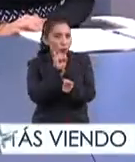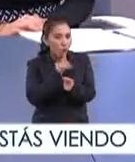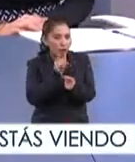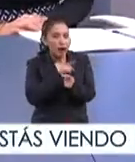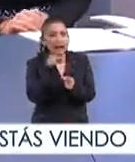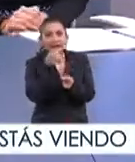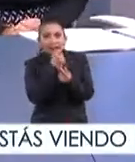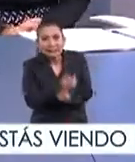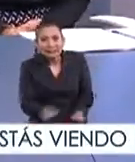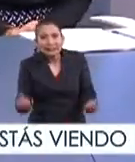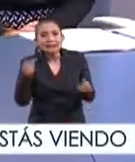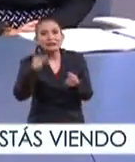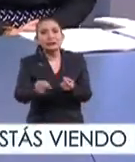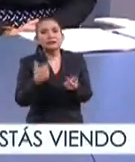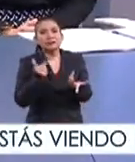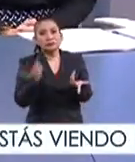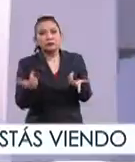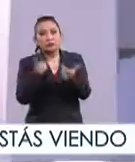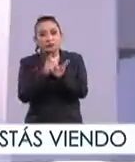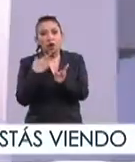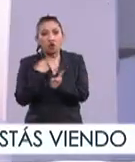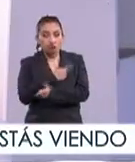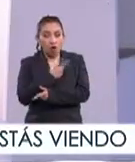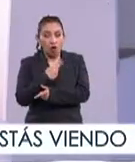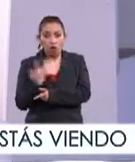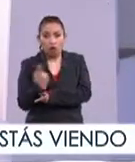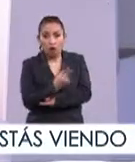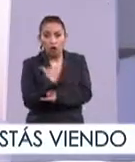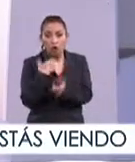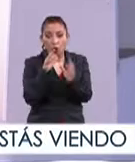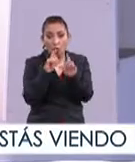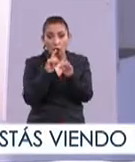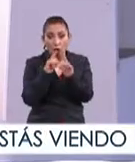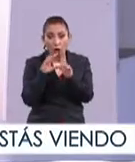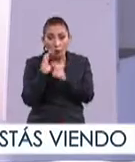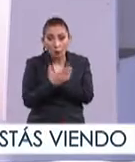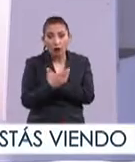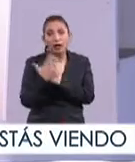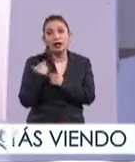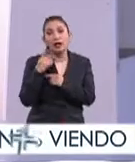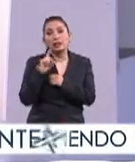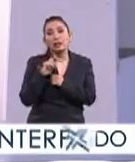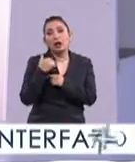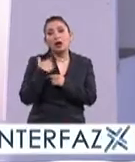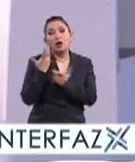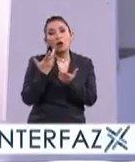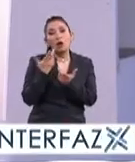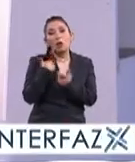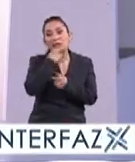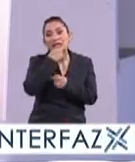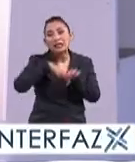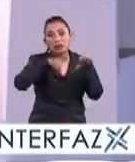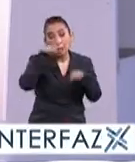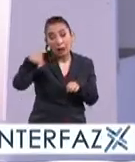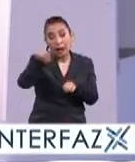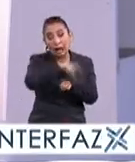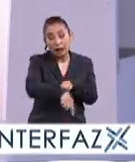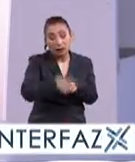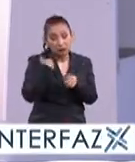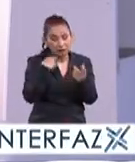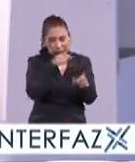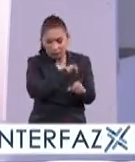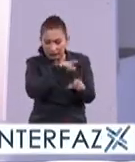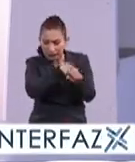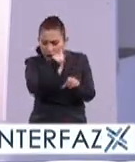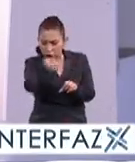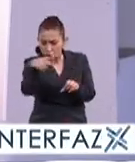mujeres, niños, menores no acompañados, personas de la comunidad LGBTI, ancianos. Entonces, para ellos en